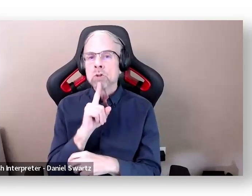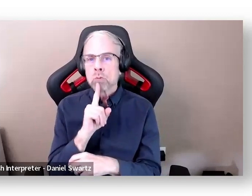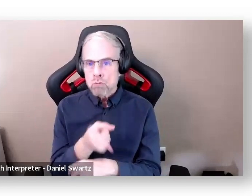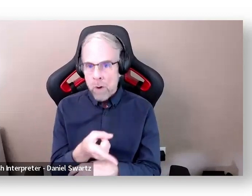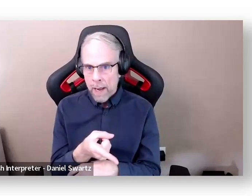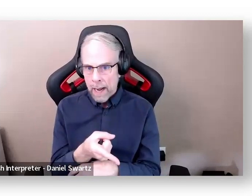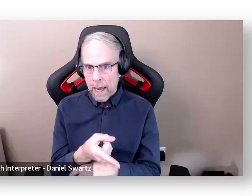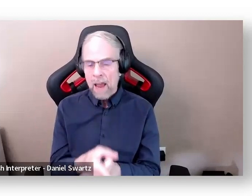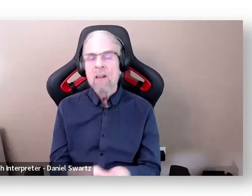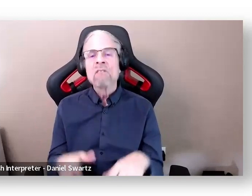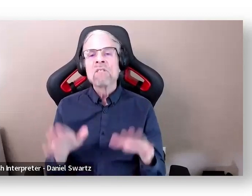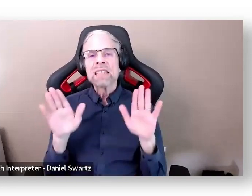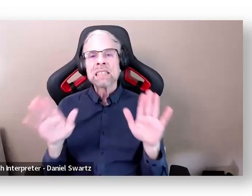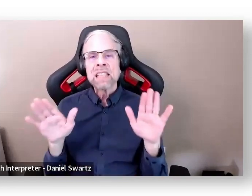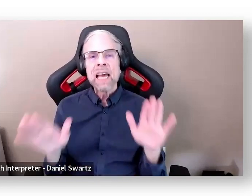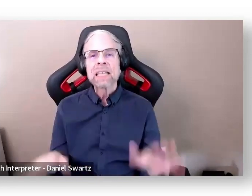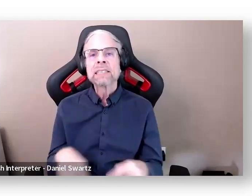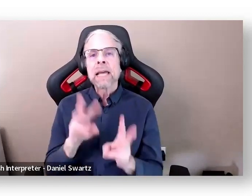trabajo.